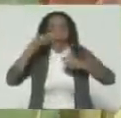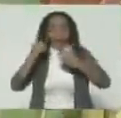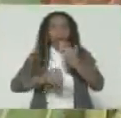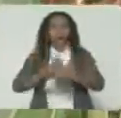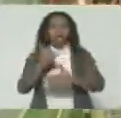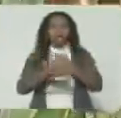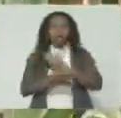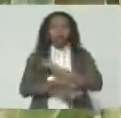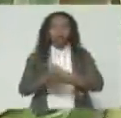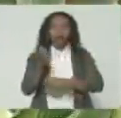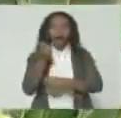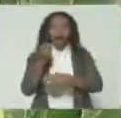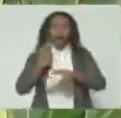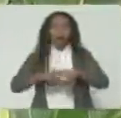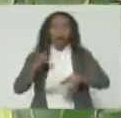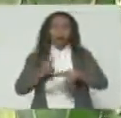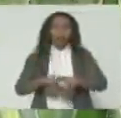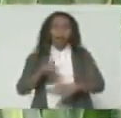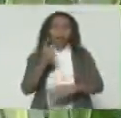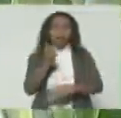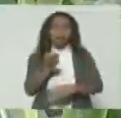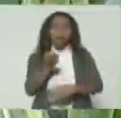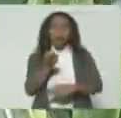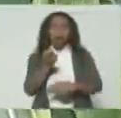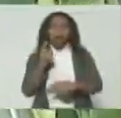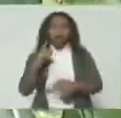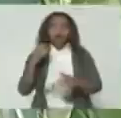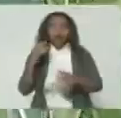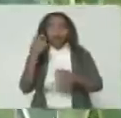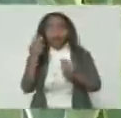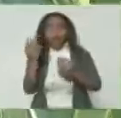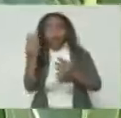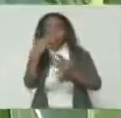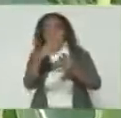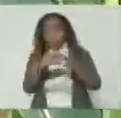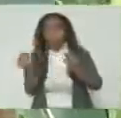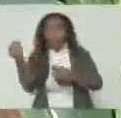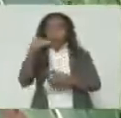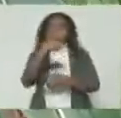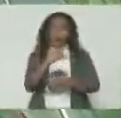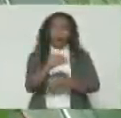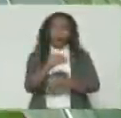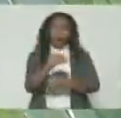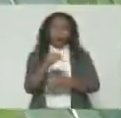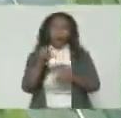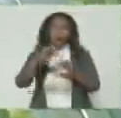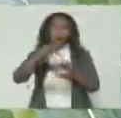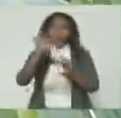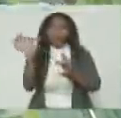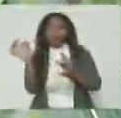caraotas, frijoles y muchos rubros más, presidente. Pasto de engorde,